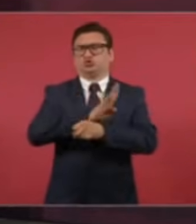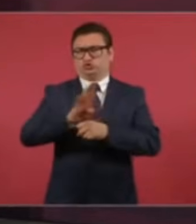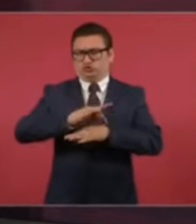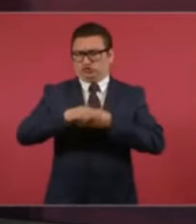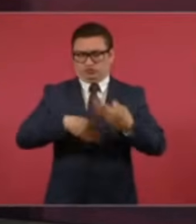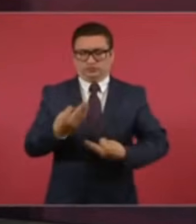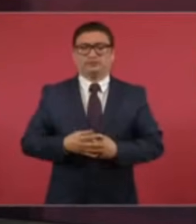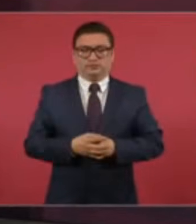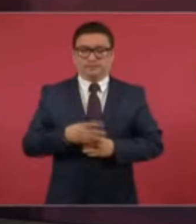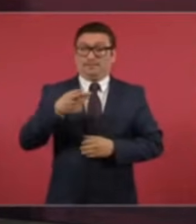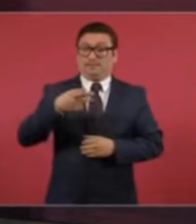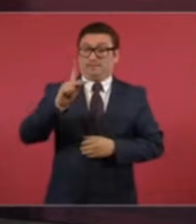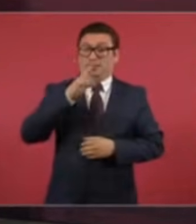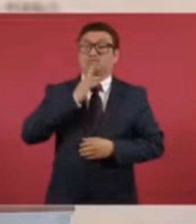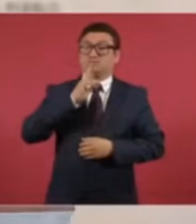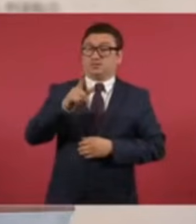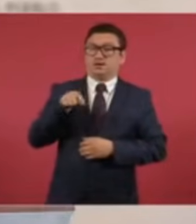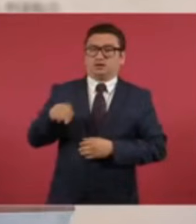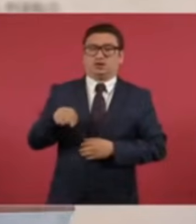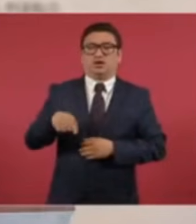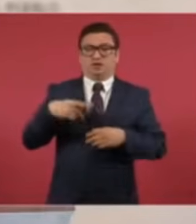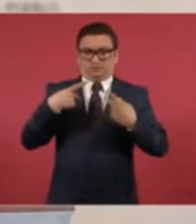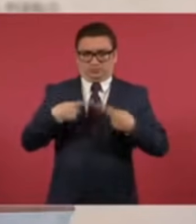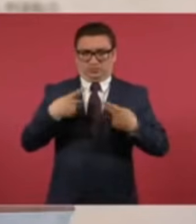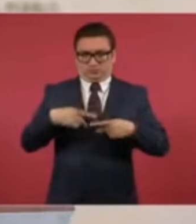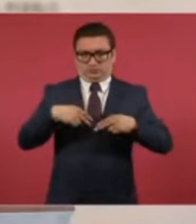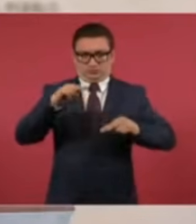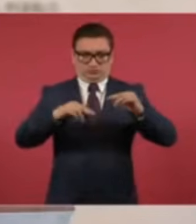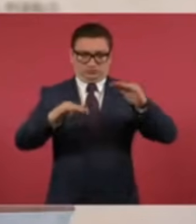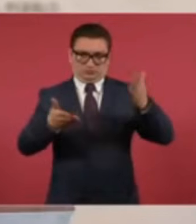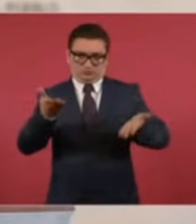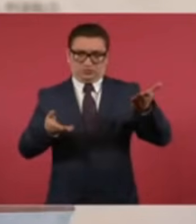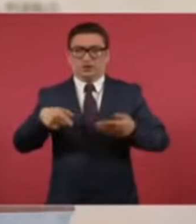pero mejor proporcionalmente a los pobres.